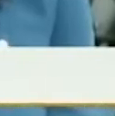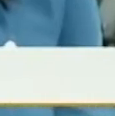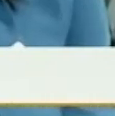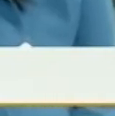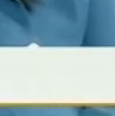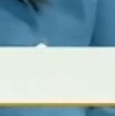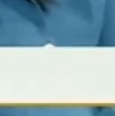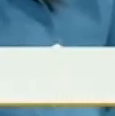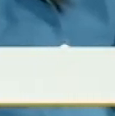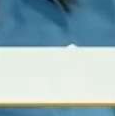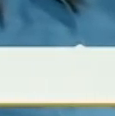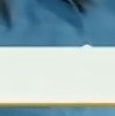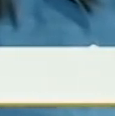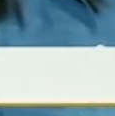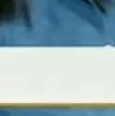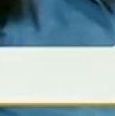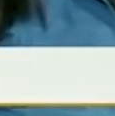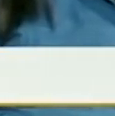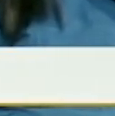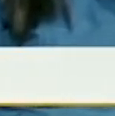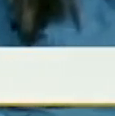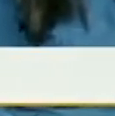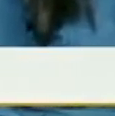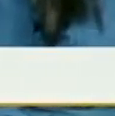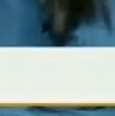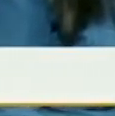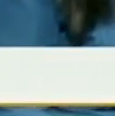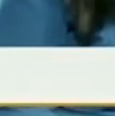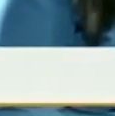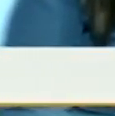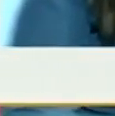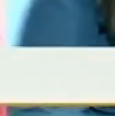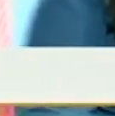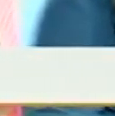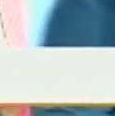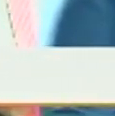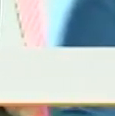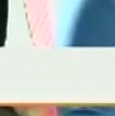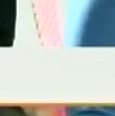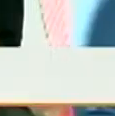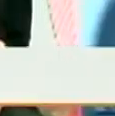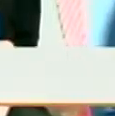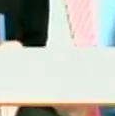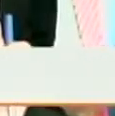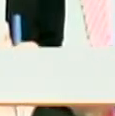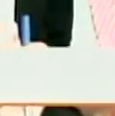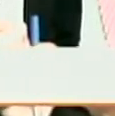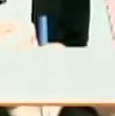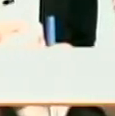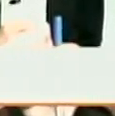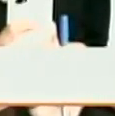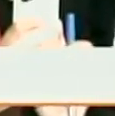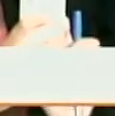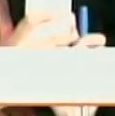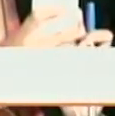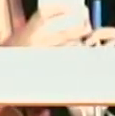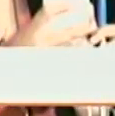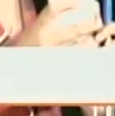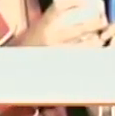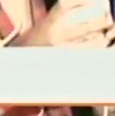Pero cuando estábamos ya de acuerdo en el 75% de los 59 puntos de la mesa de